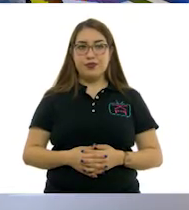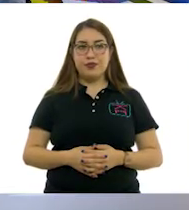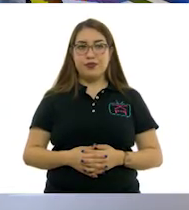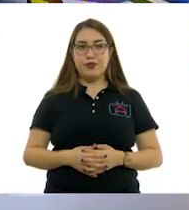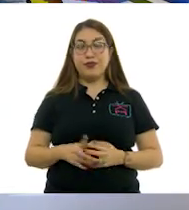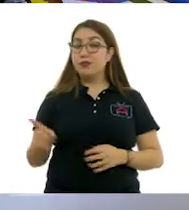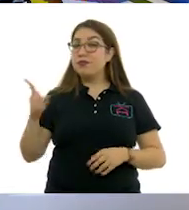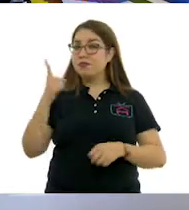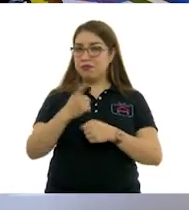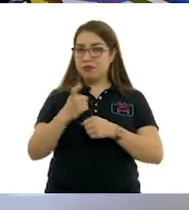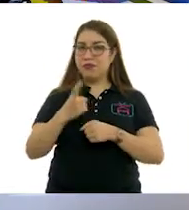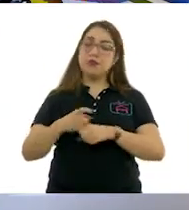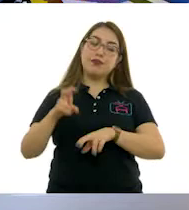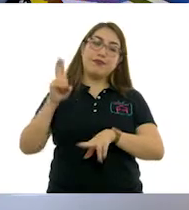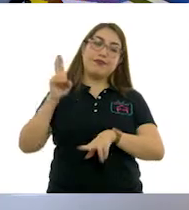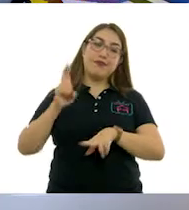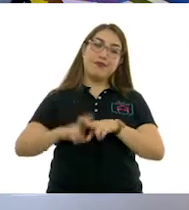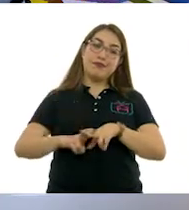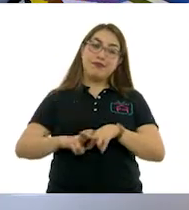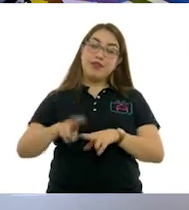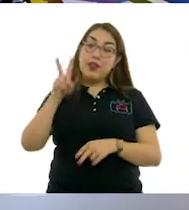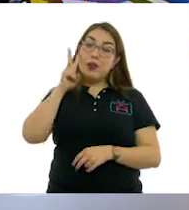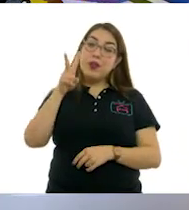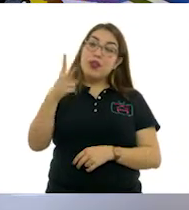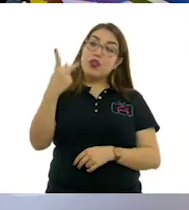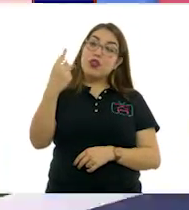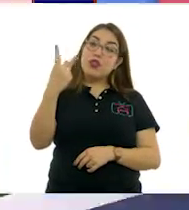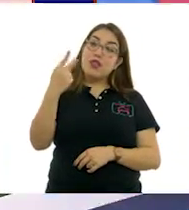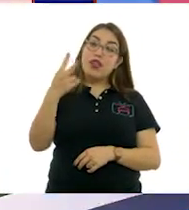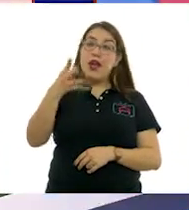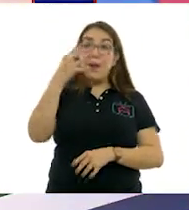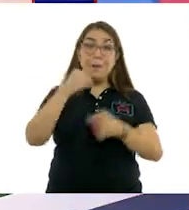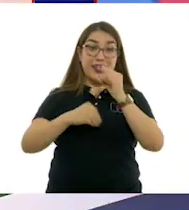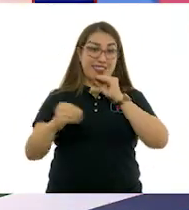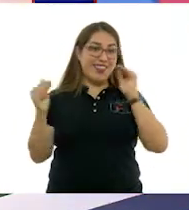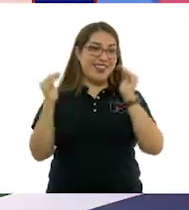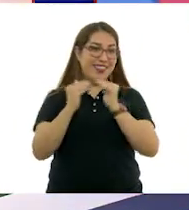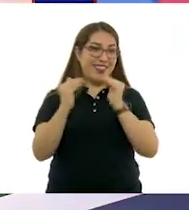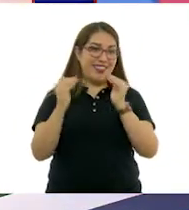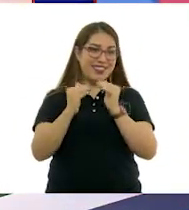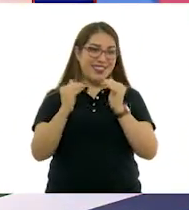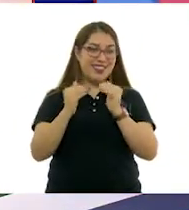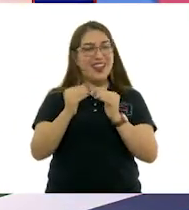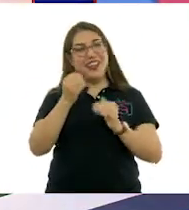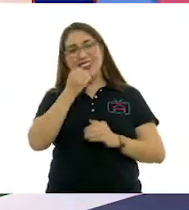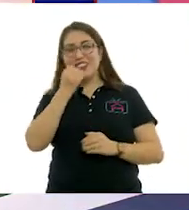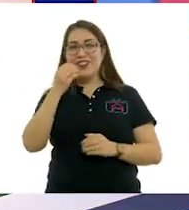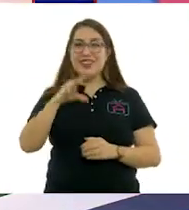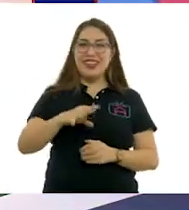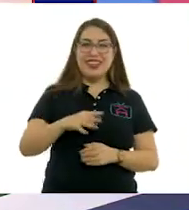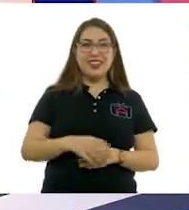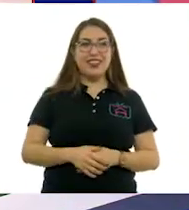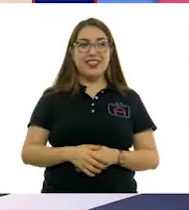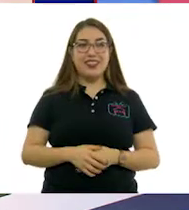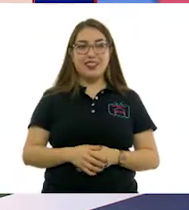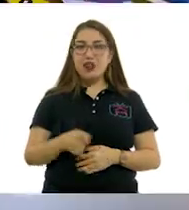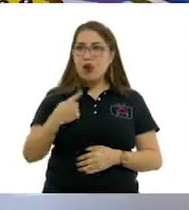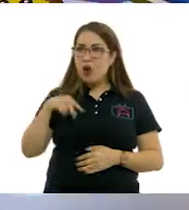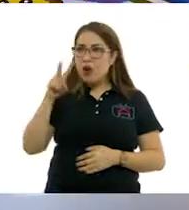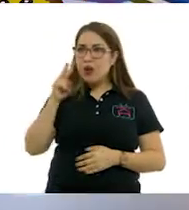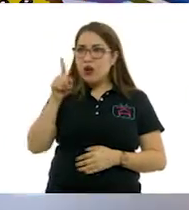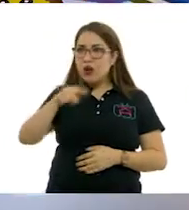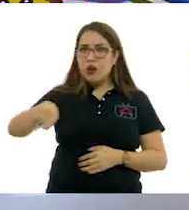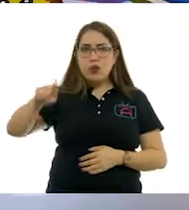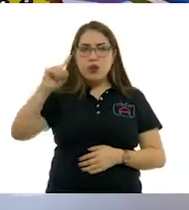sentar. Yo estoy viendo la tele, viendo Aprende en Casa. Muy bien, muy padre. Ay, estoy viendo que están dando vueltas,